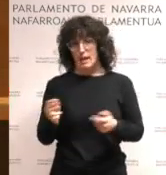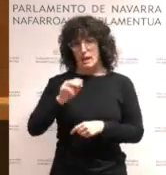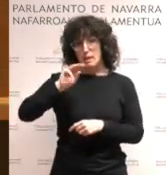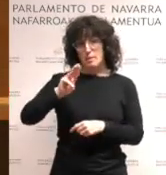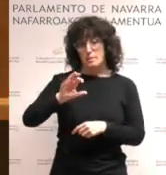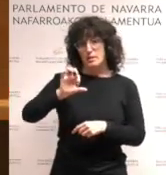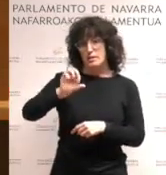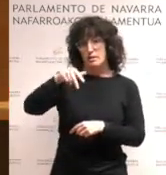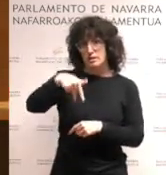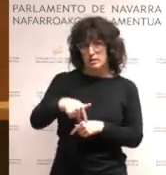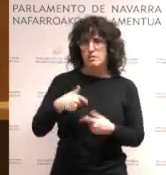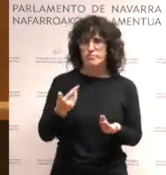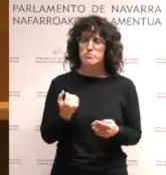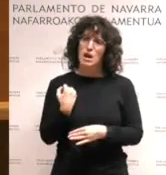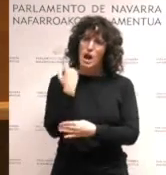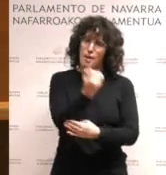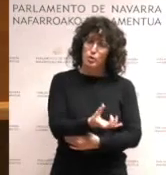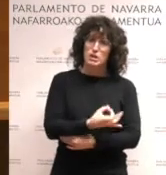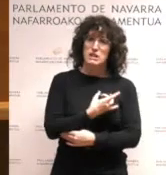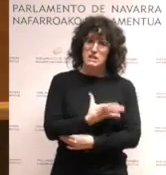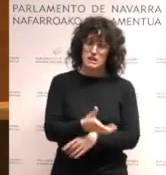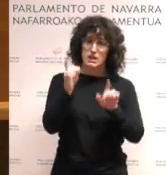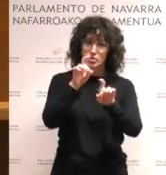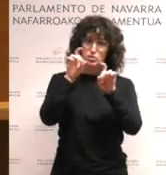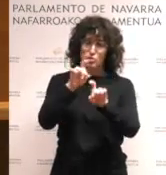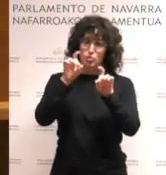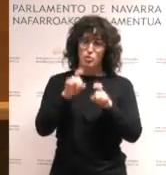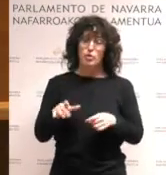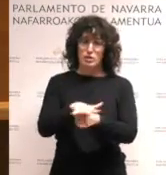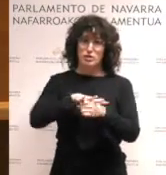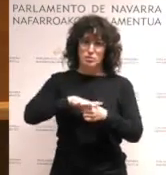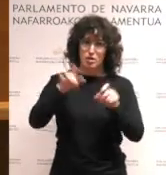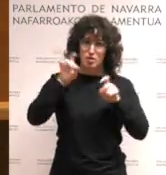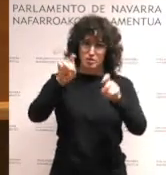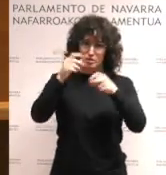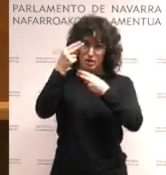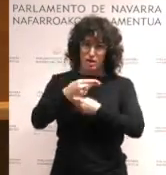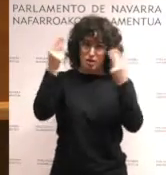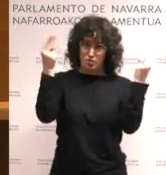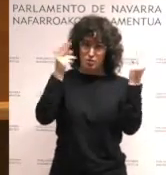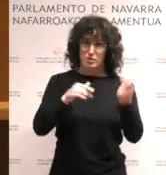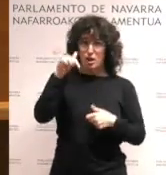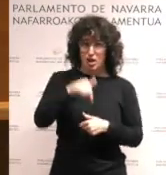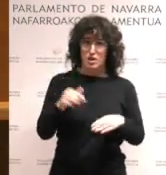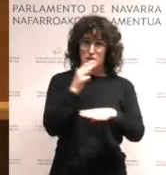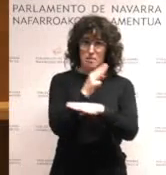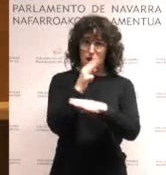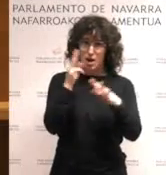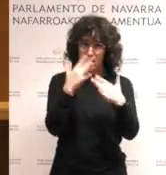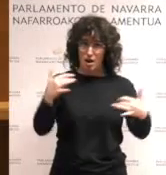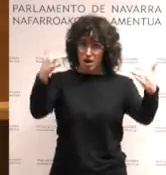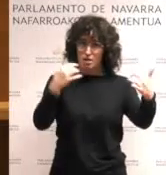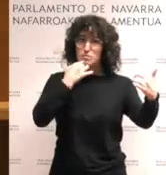la reivindicación de los sindicatos educativos de la enseñanza pública, que trasladaron en este Parlamento la necesidad